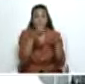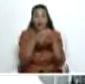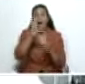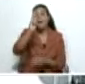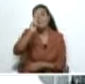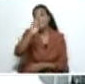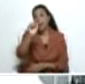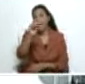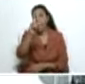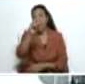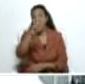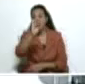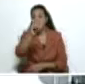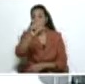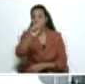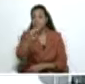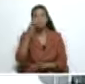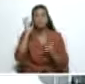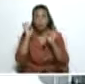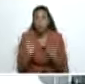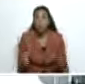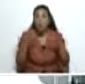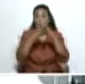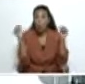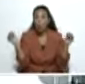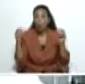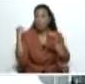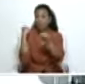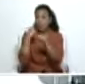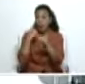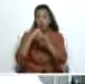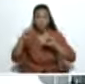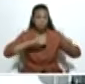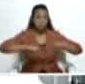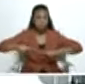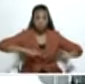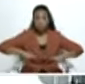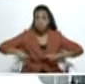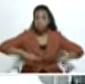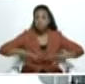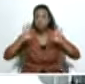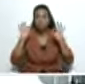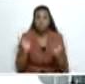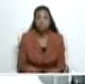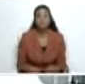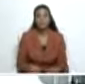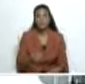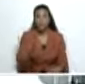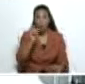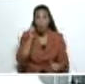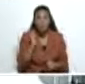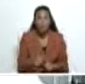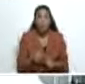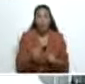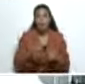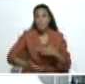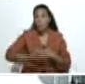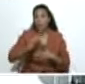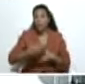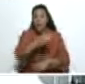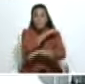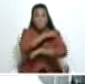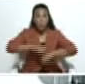Paredes, está con todos sus hierros metido de frente en